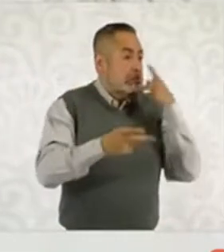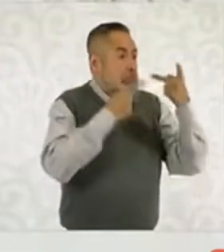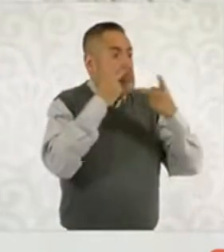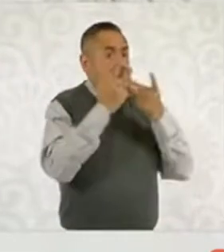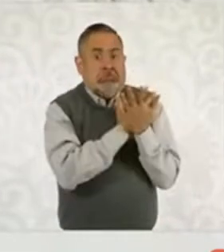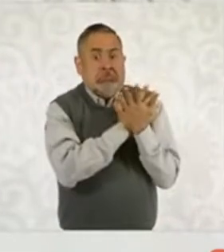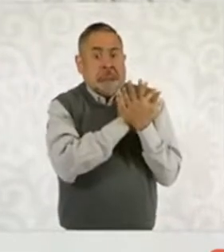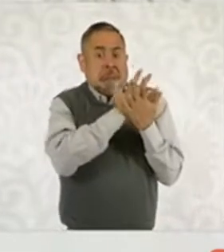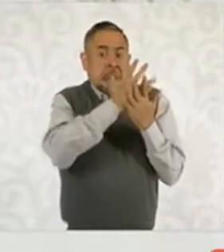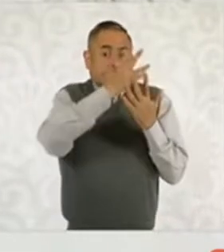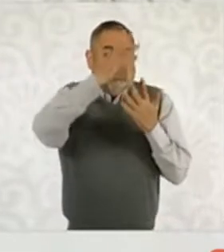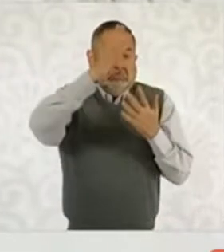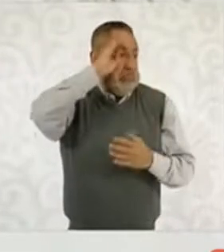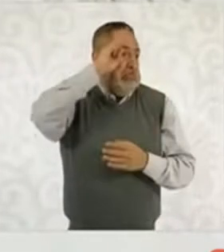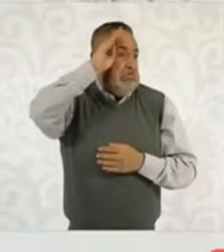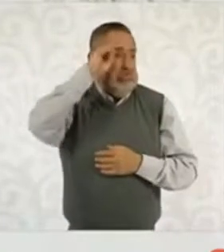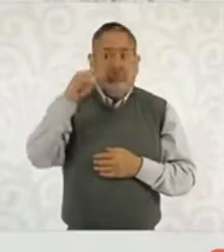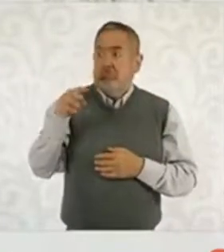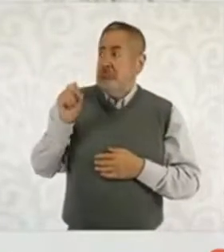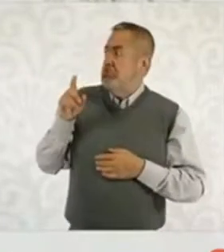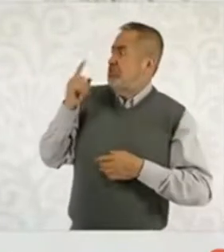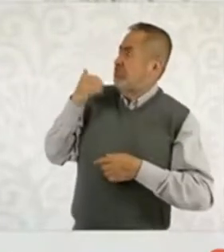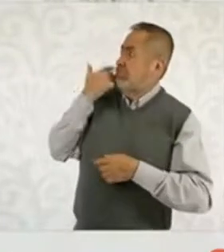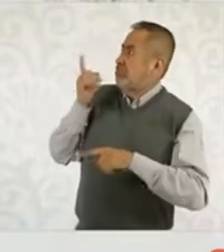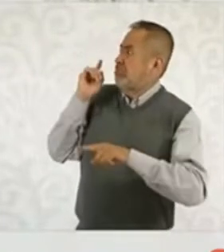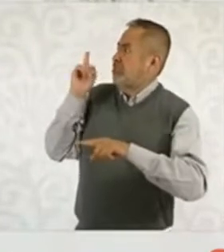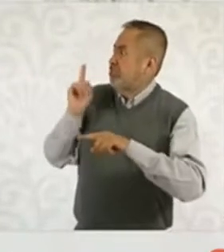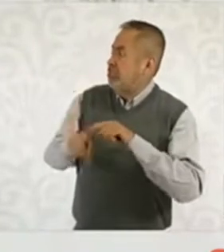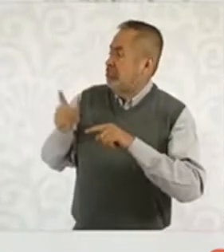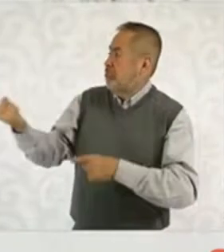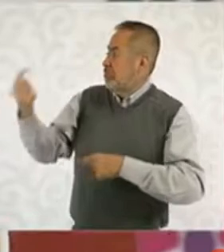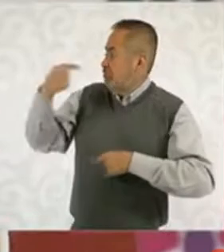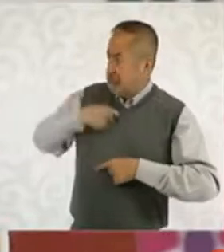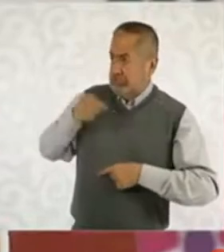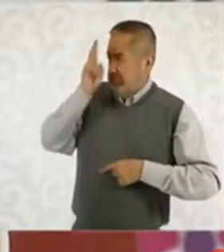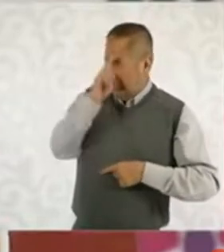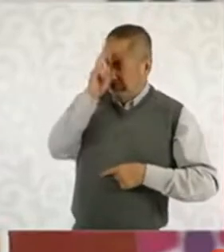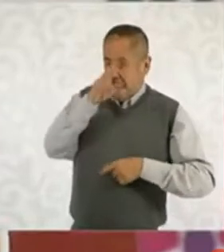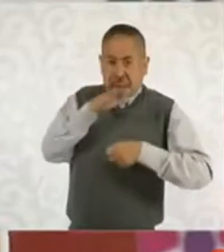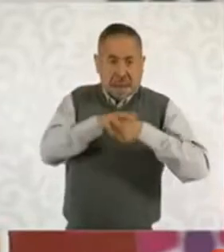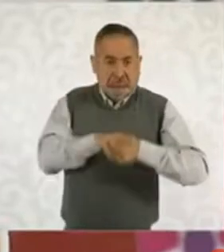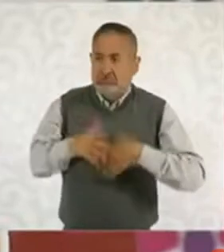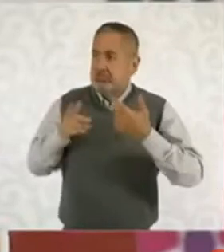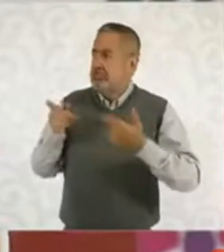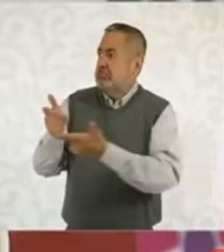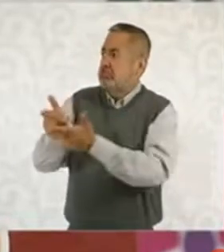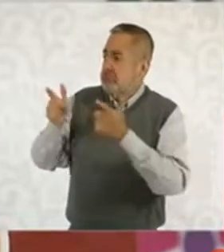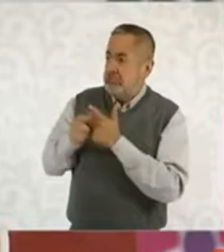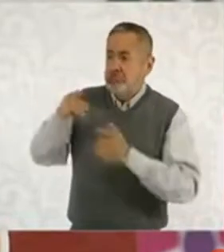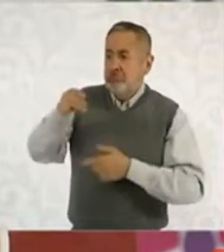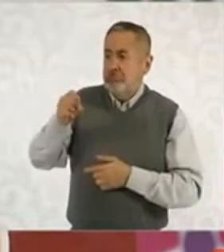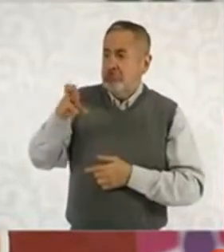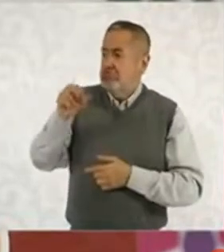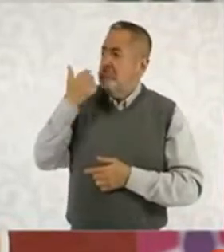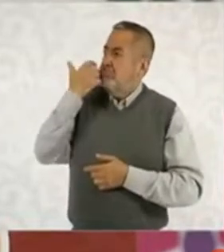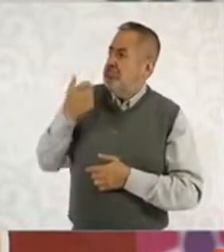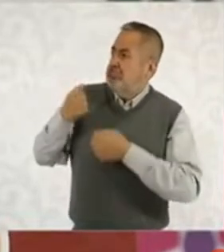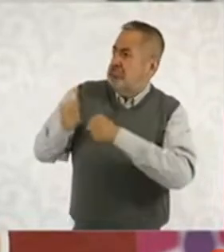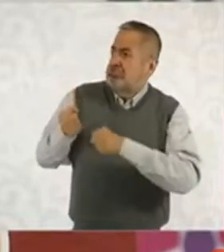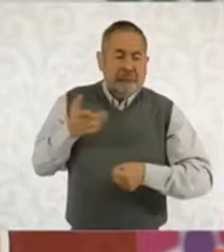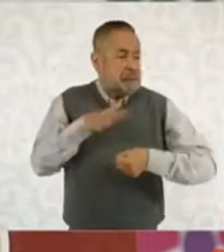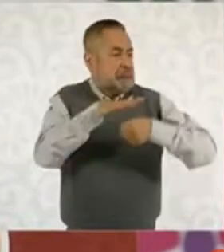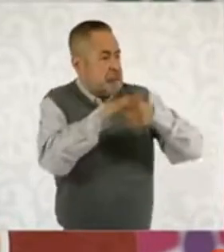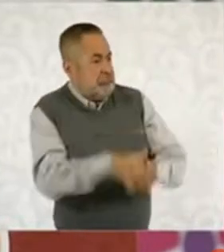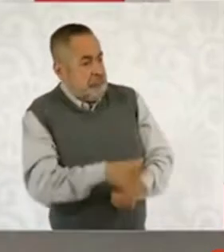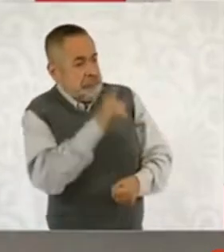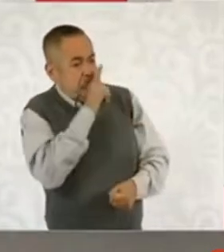si fuera que ahora Morena quiere censurar, o que ahora los que venimos de Morena queremos censurar,